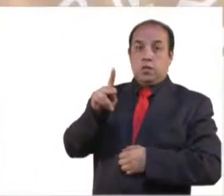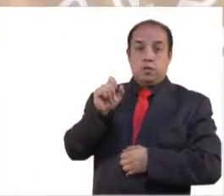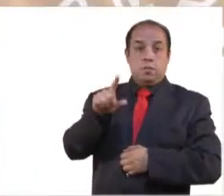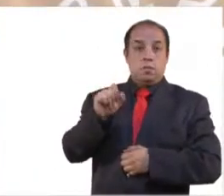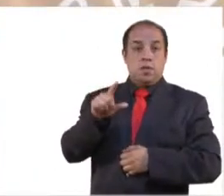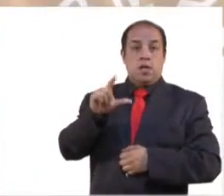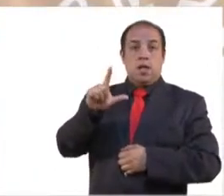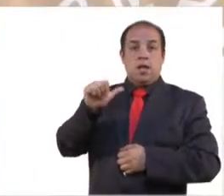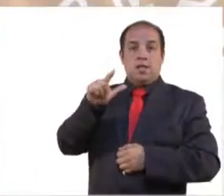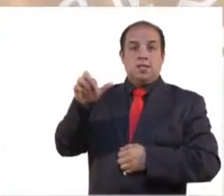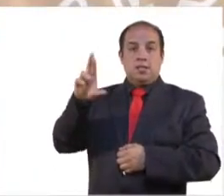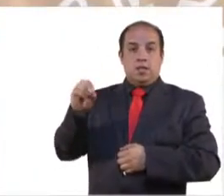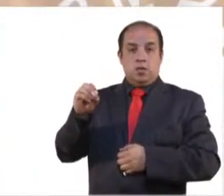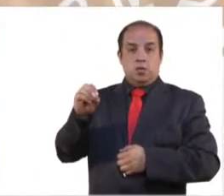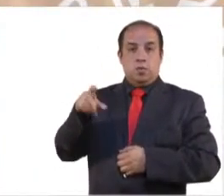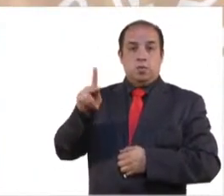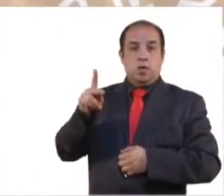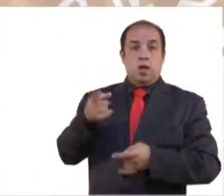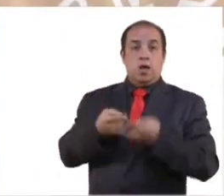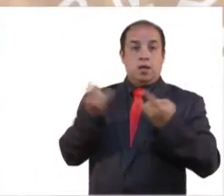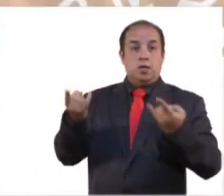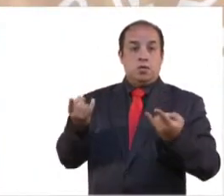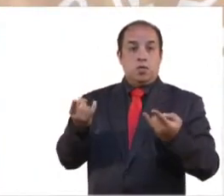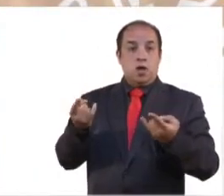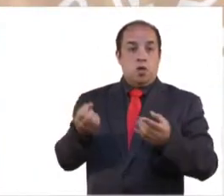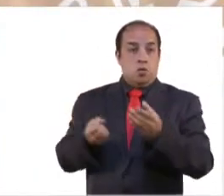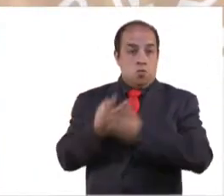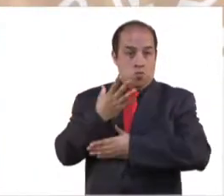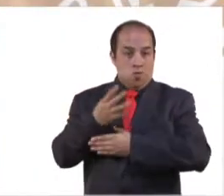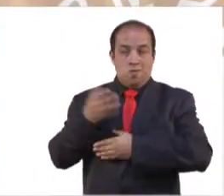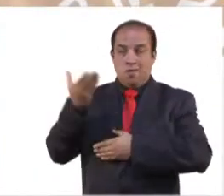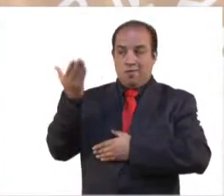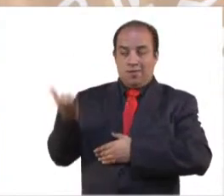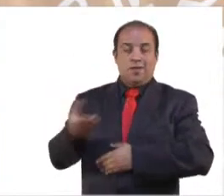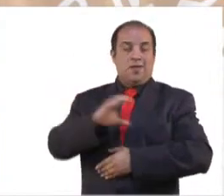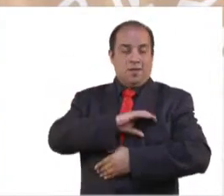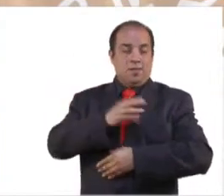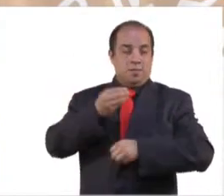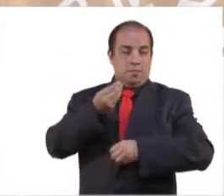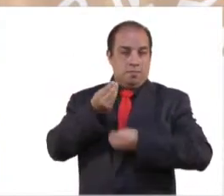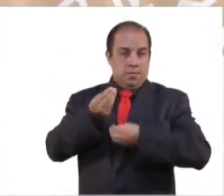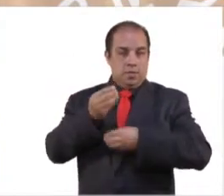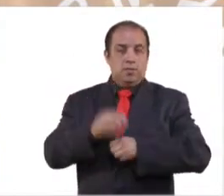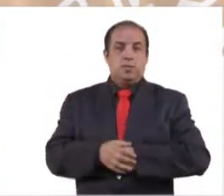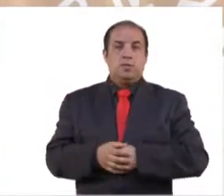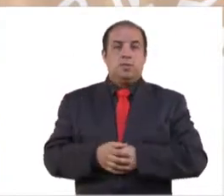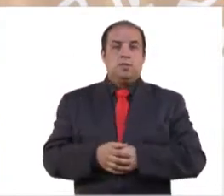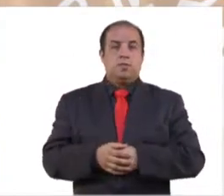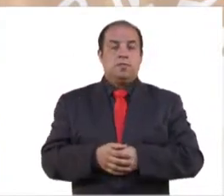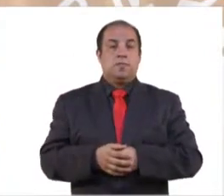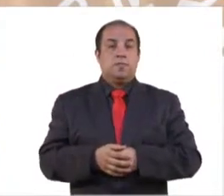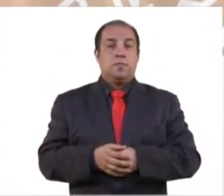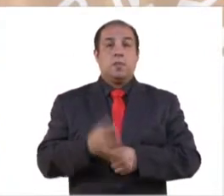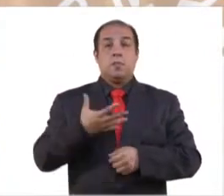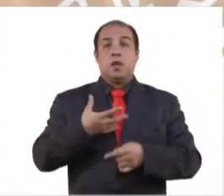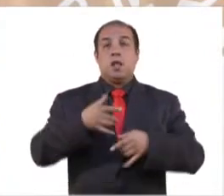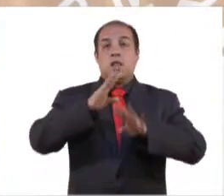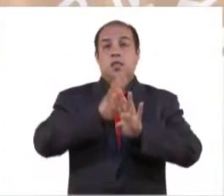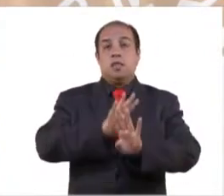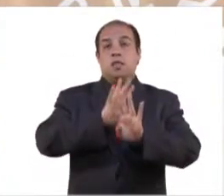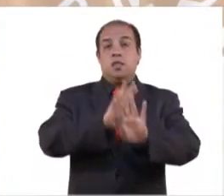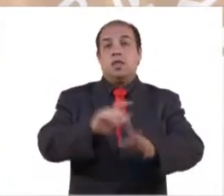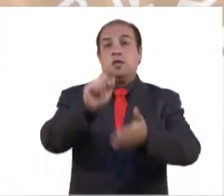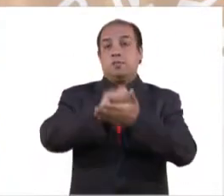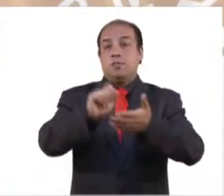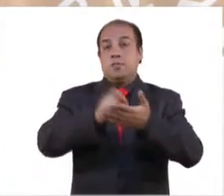evidentemente de la historia reciente es el más querido. ¿Cree que esta marcha quedará en los libros de texto? Quedará en los libros de texto. Es una marcha